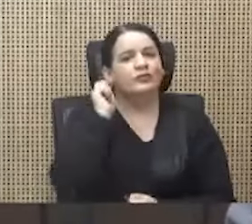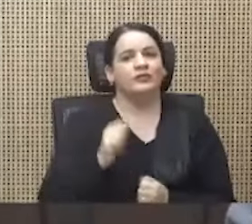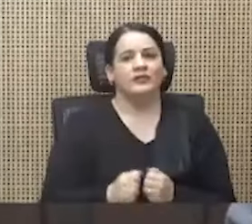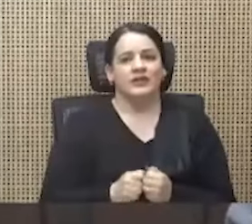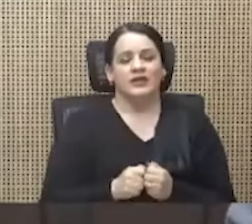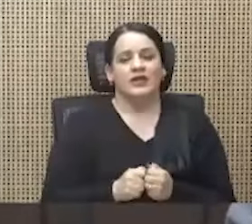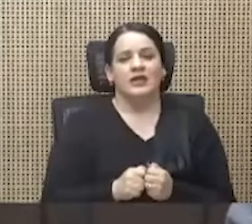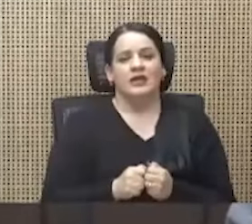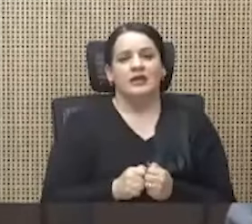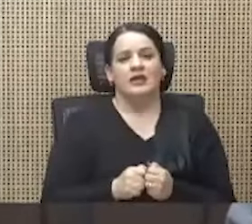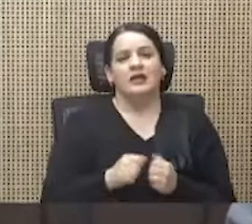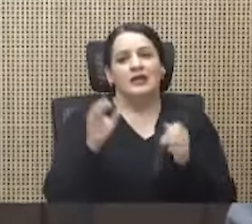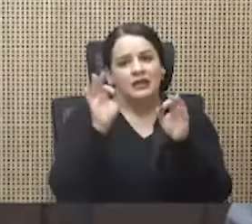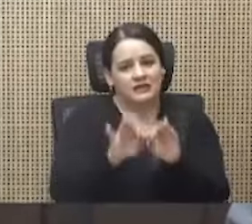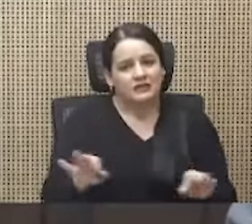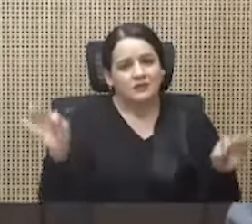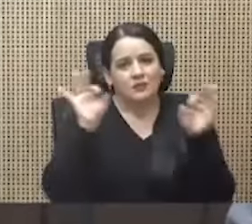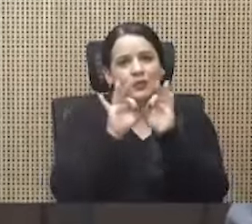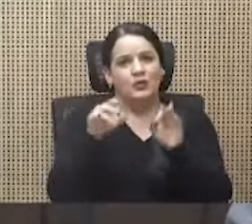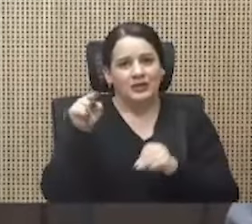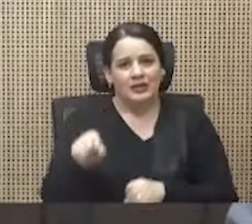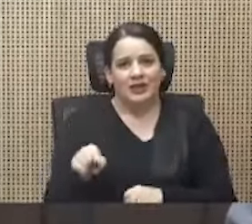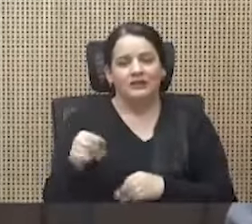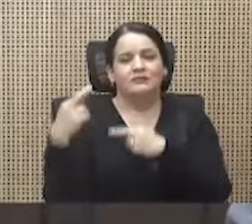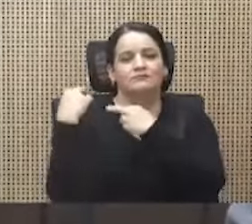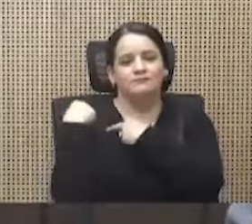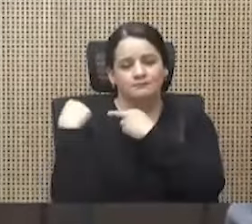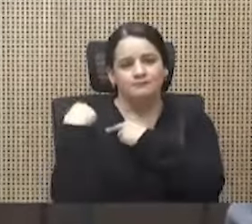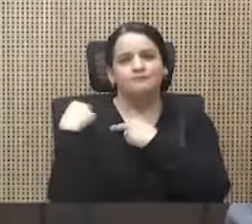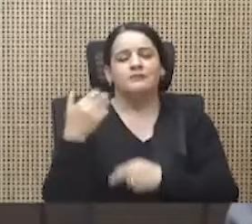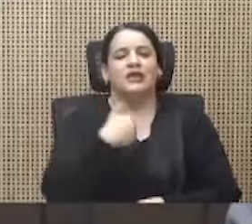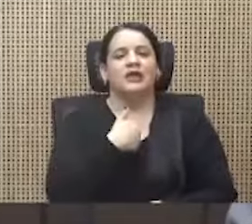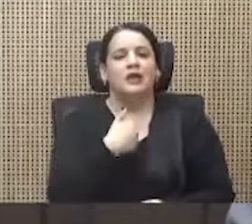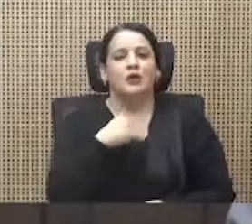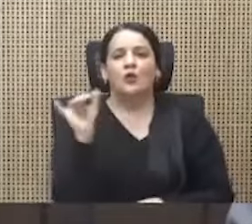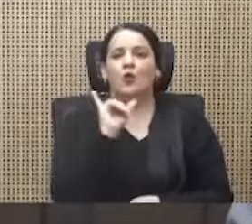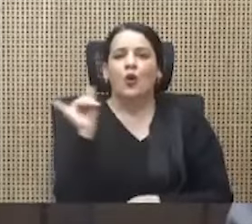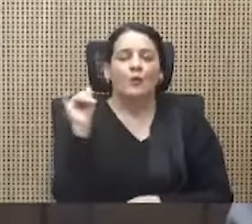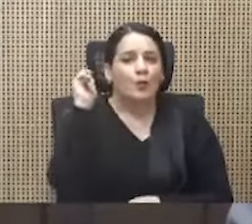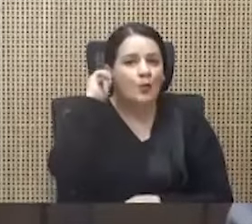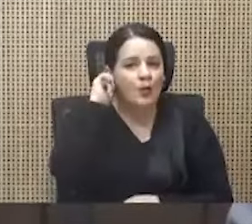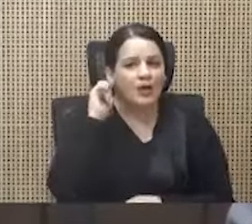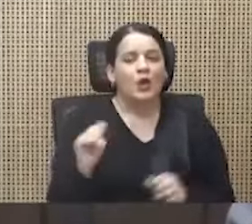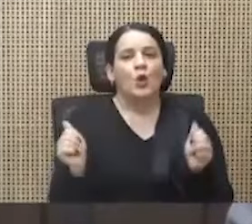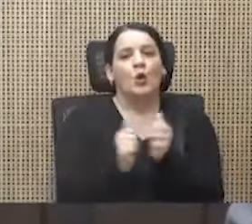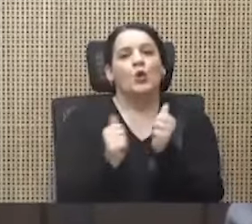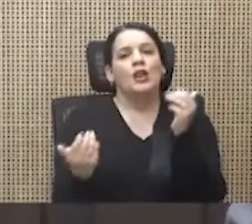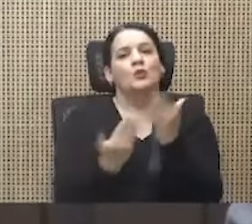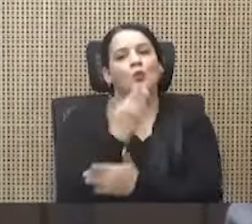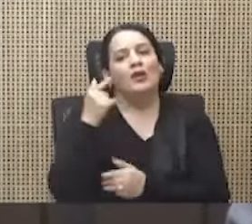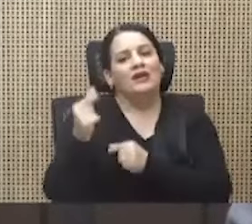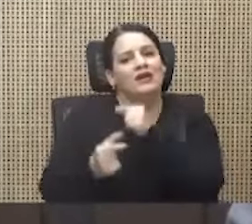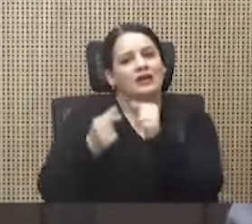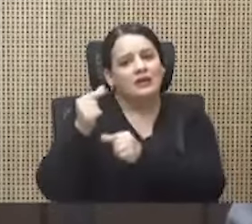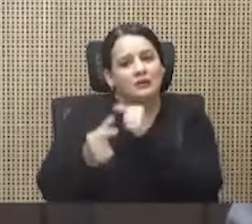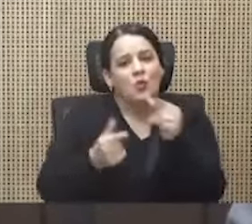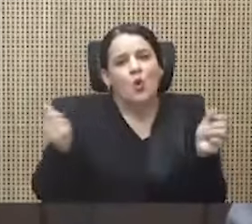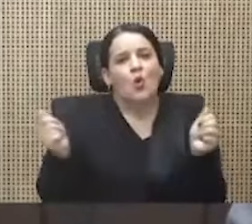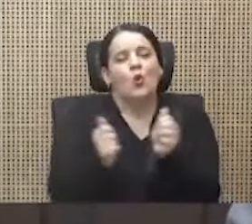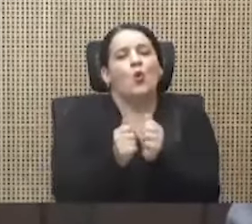a las mujeres es una obligación que tenemos como mujeres, con las nuevas generaciones, con